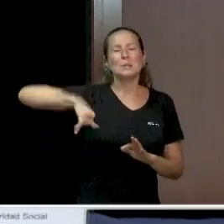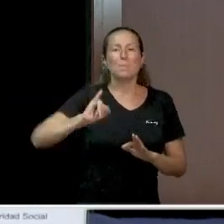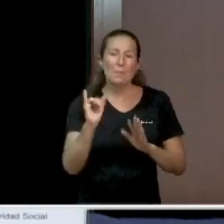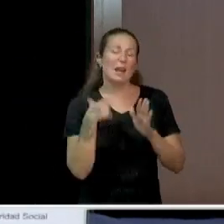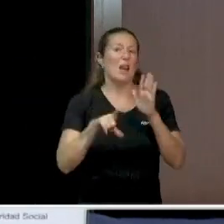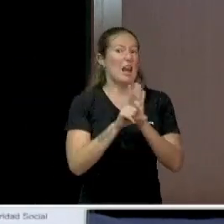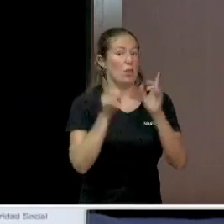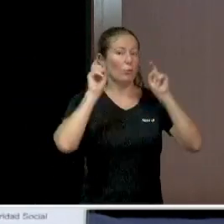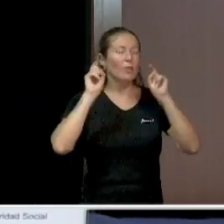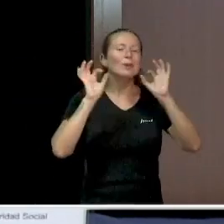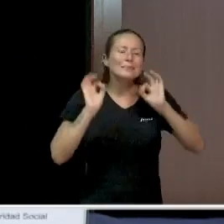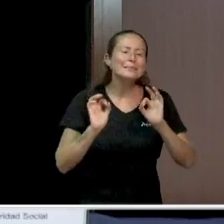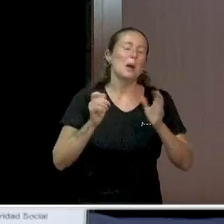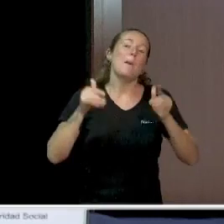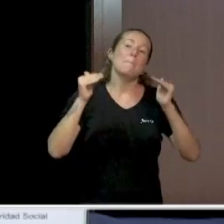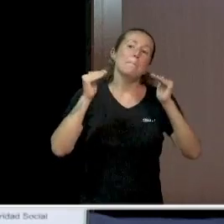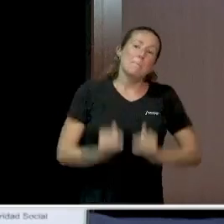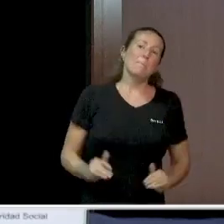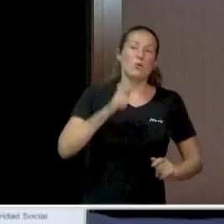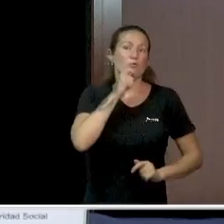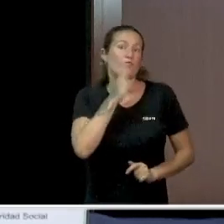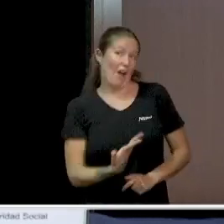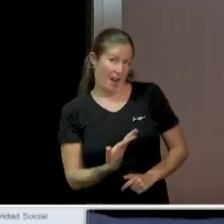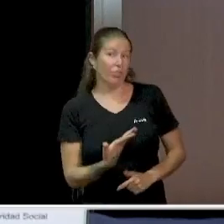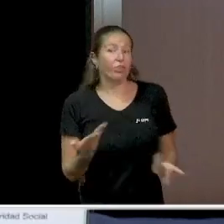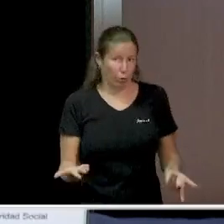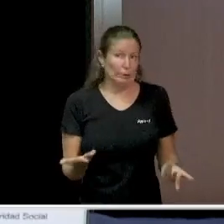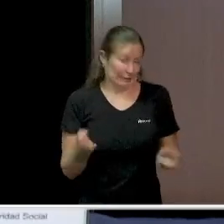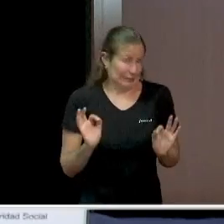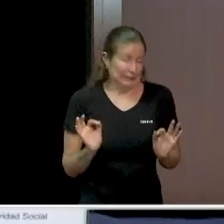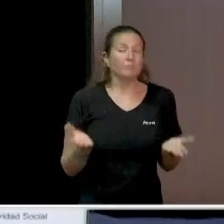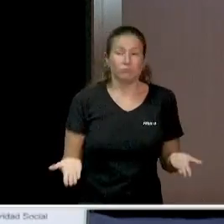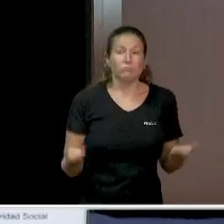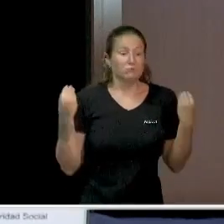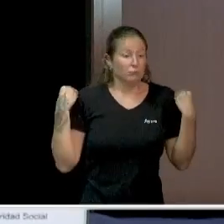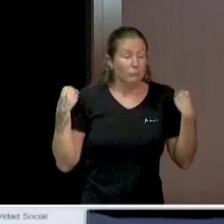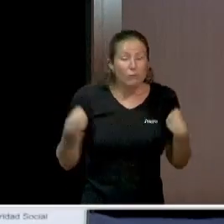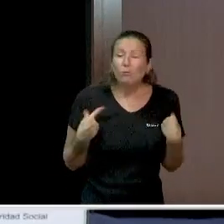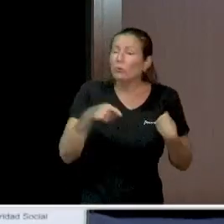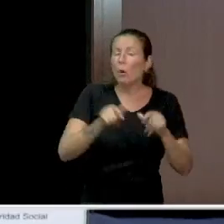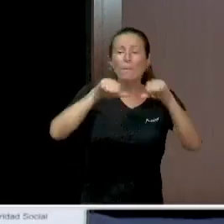los Minusválidos del año 82, y es la propia del denominado modelo médico